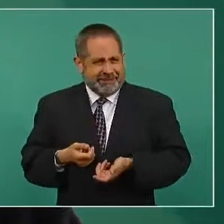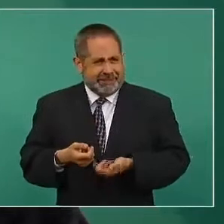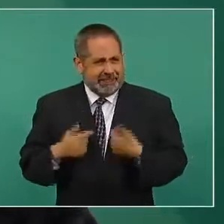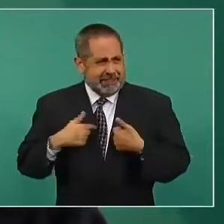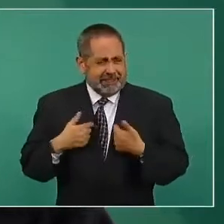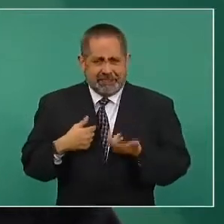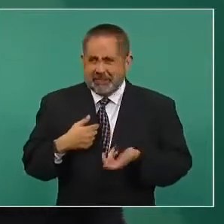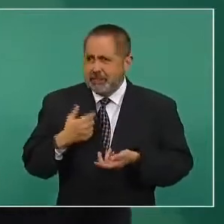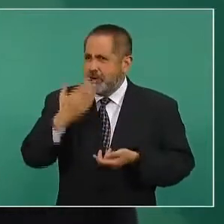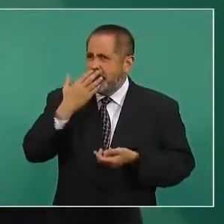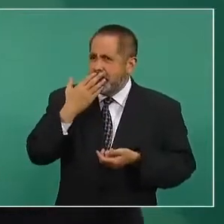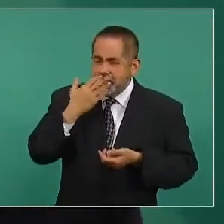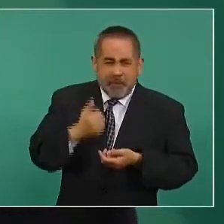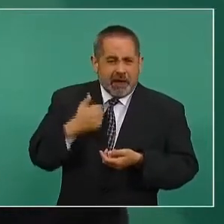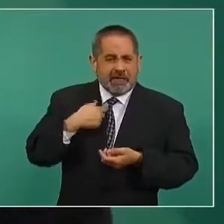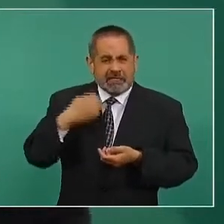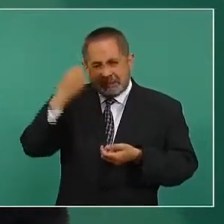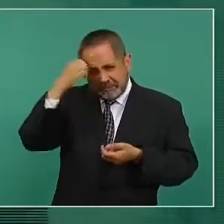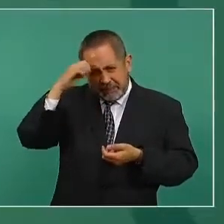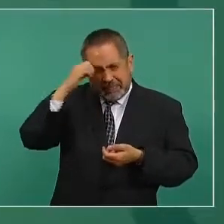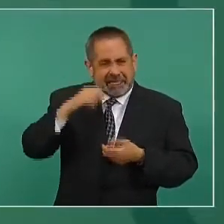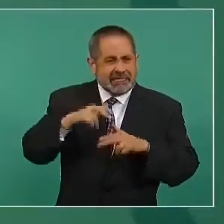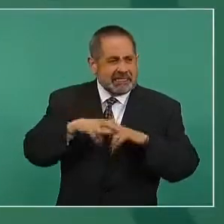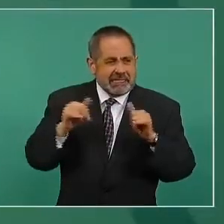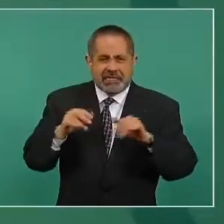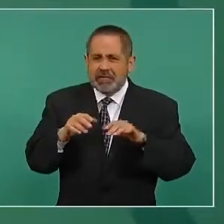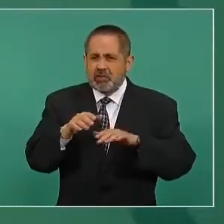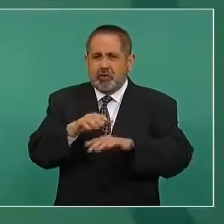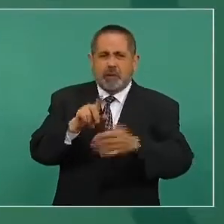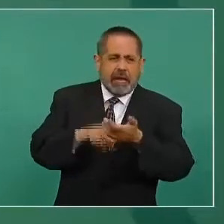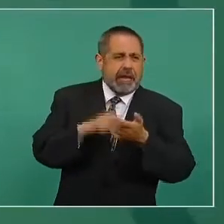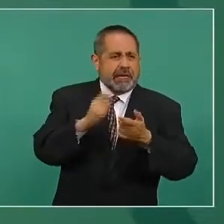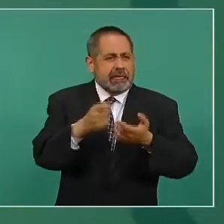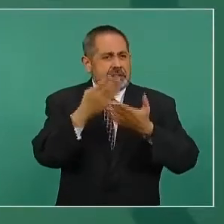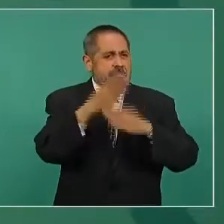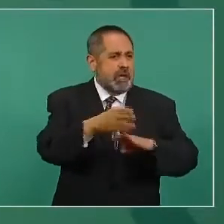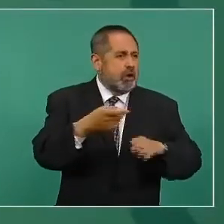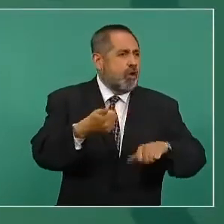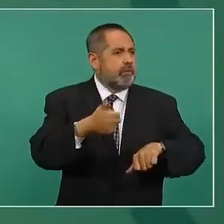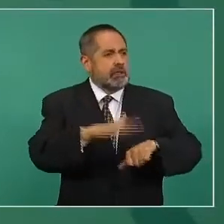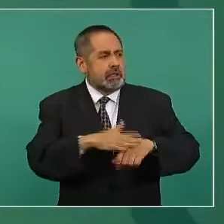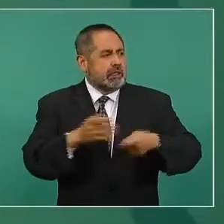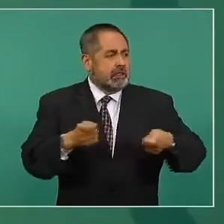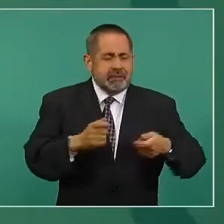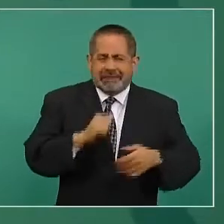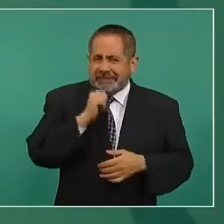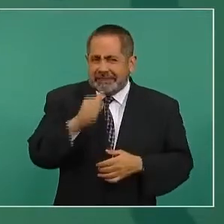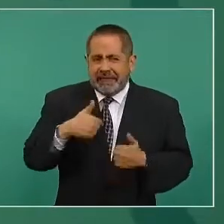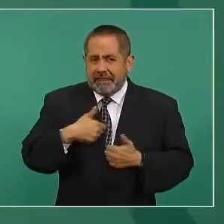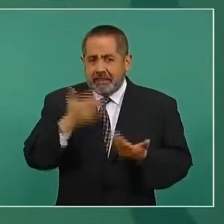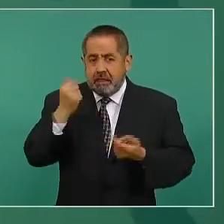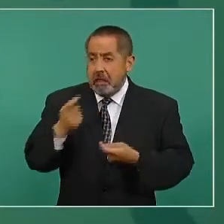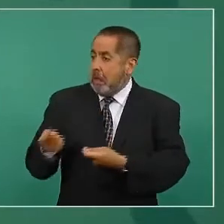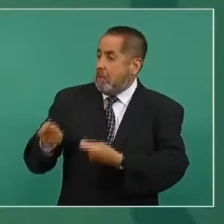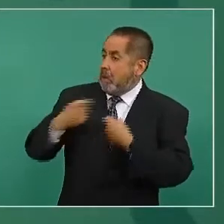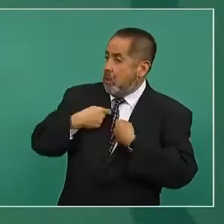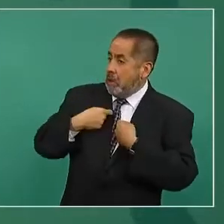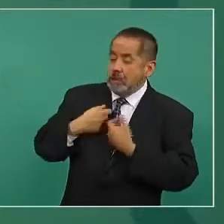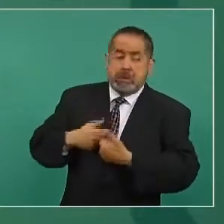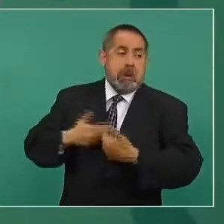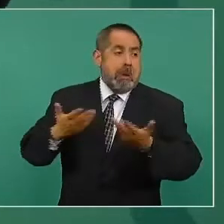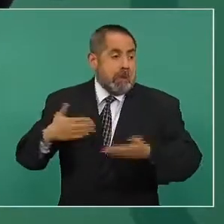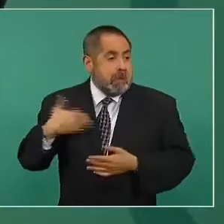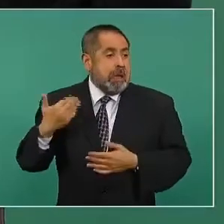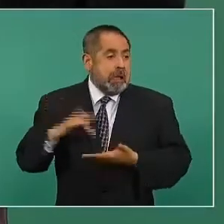no tenían ninguna experiencia en el manejo de bancos, nada más